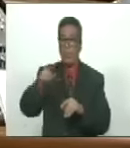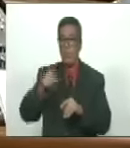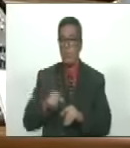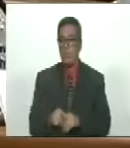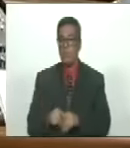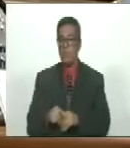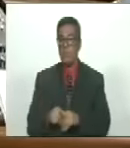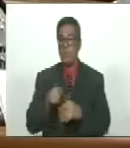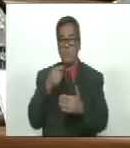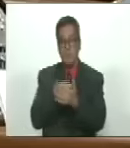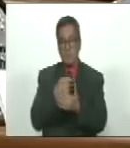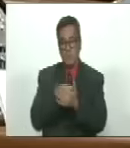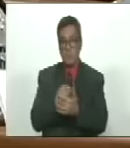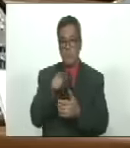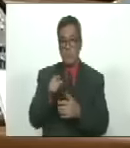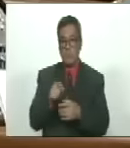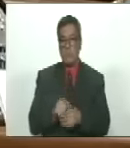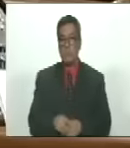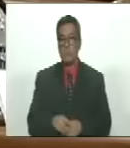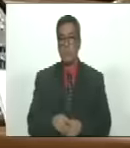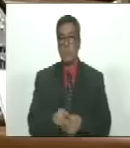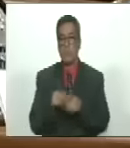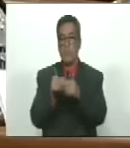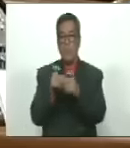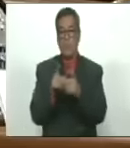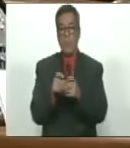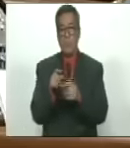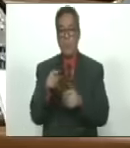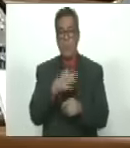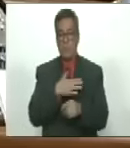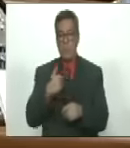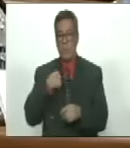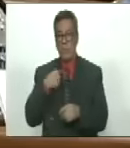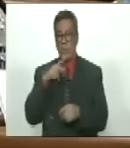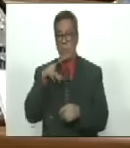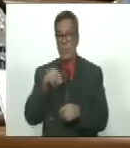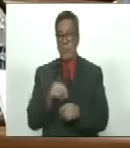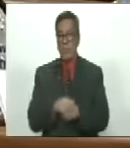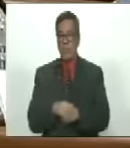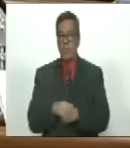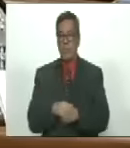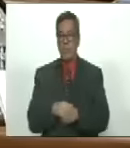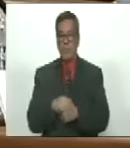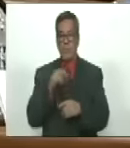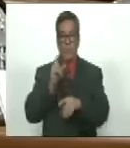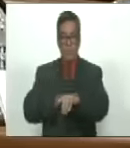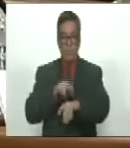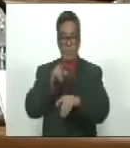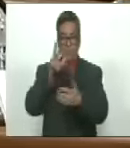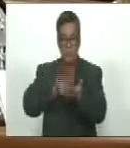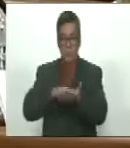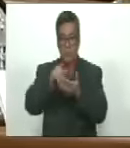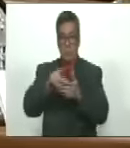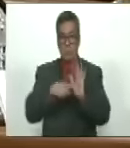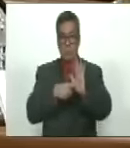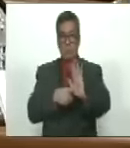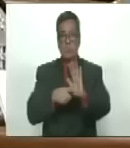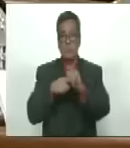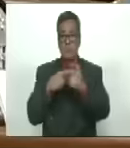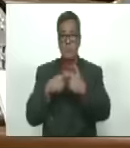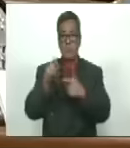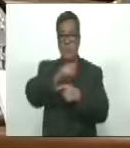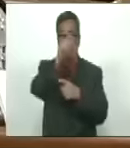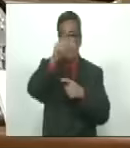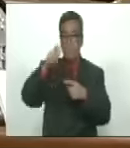tipo pecuniaria para quien no acate esta decisión y publiquen otros